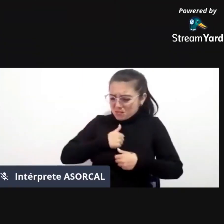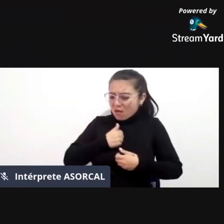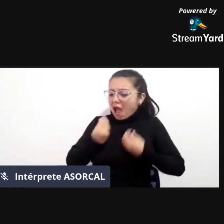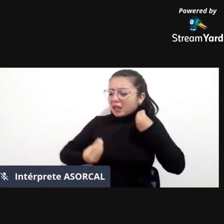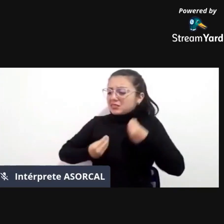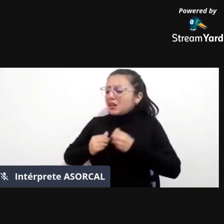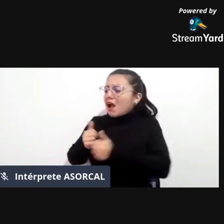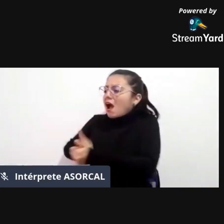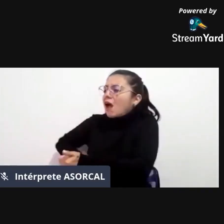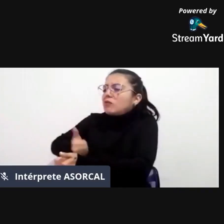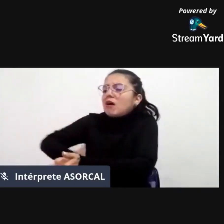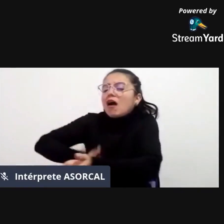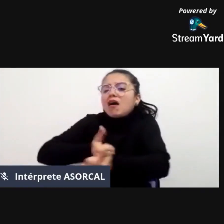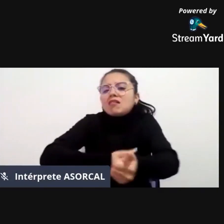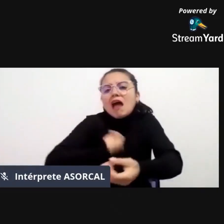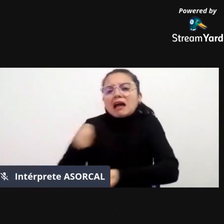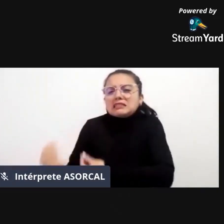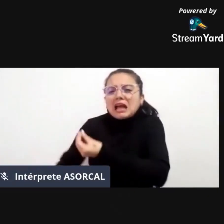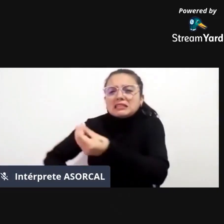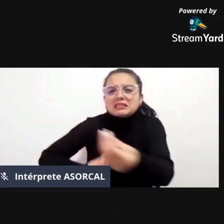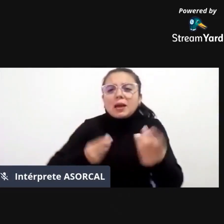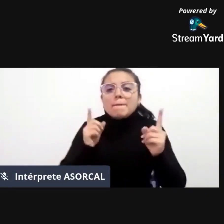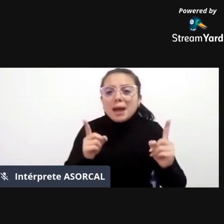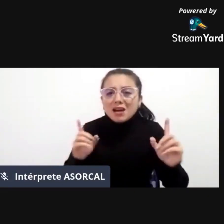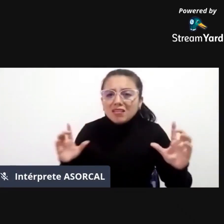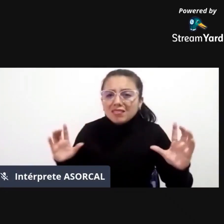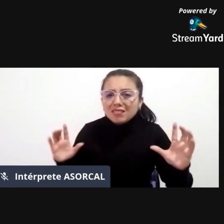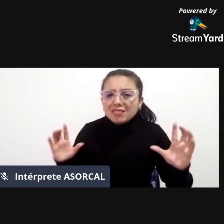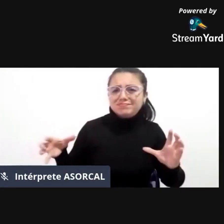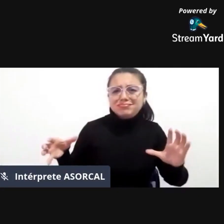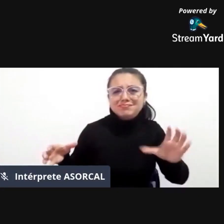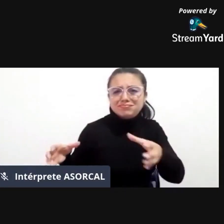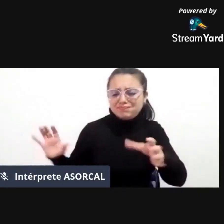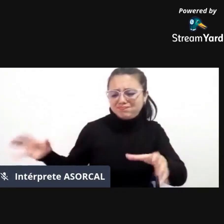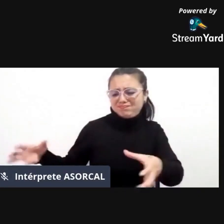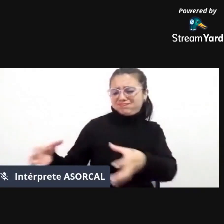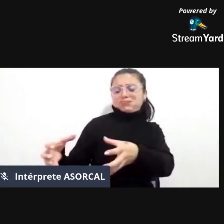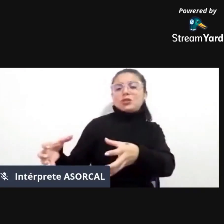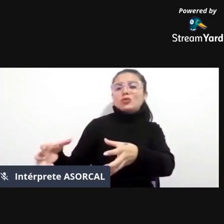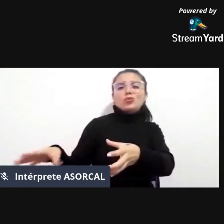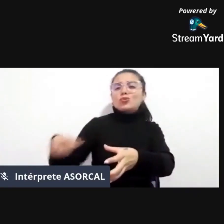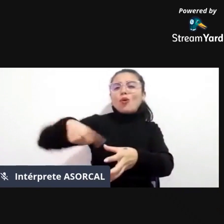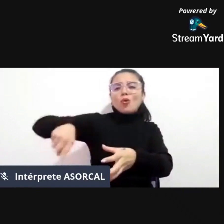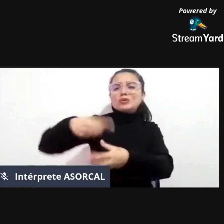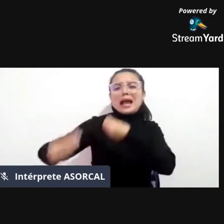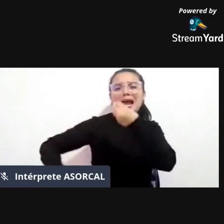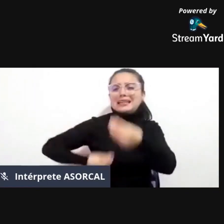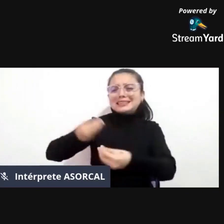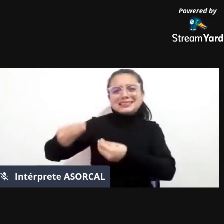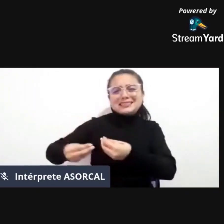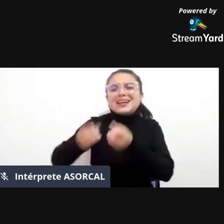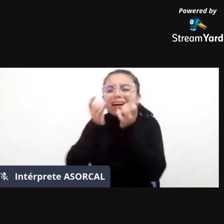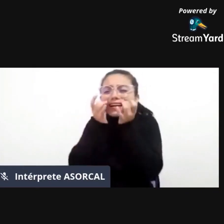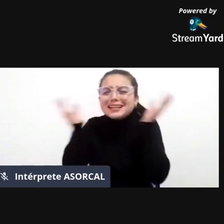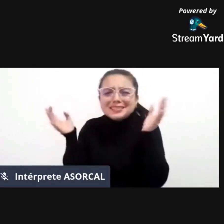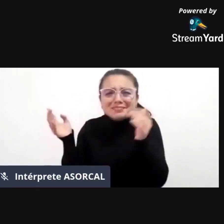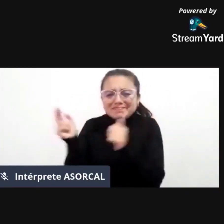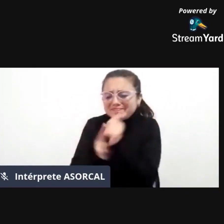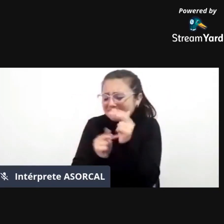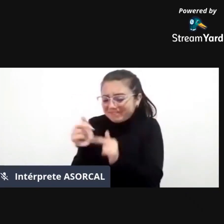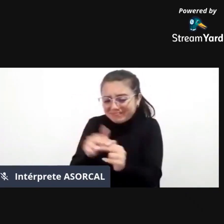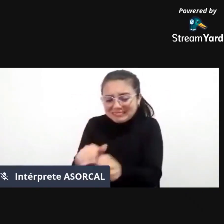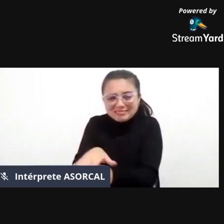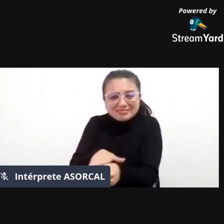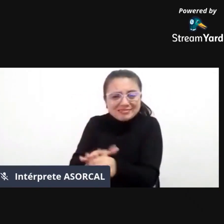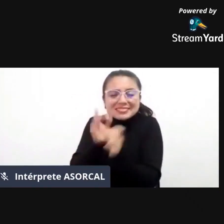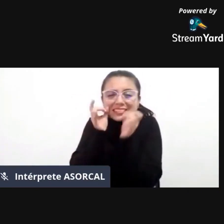a generar una especie de tragedia griega colectiva, donde la dirección de los acontecimientos era dada por